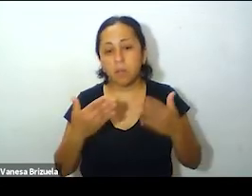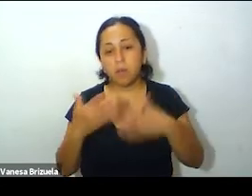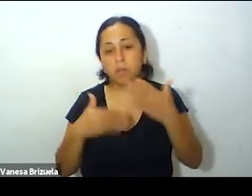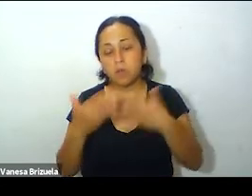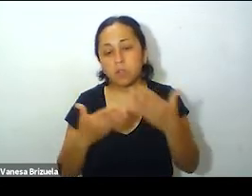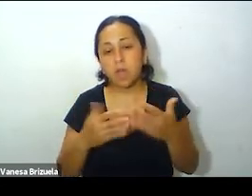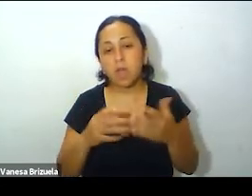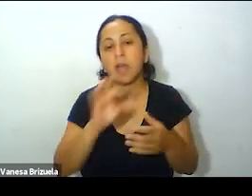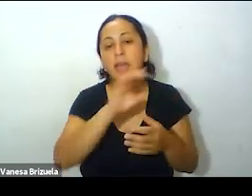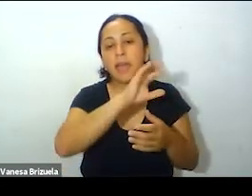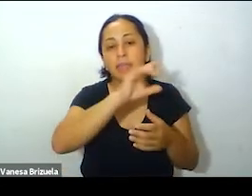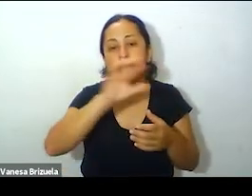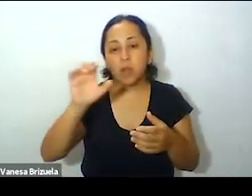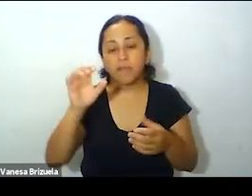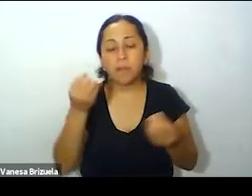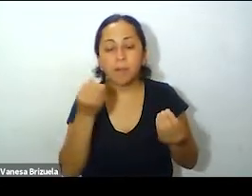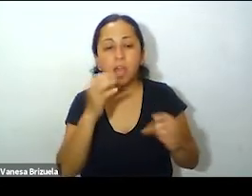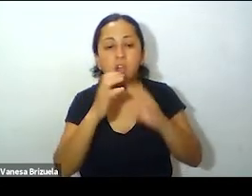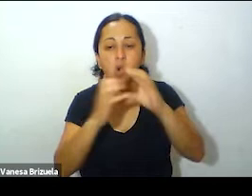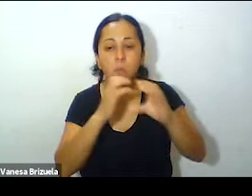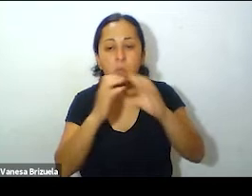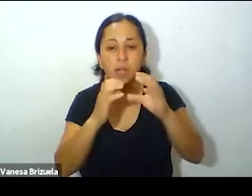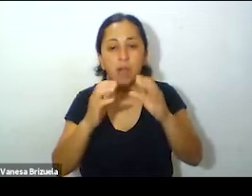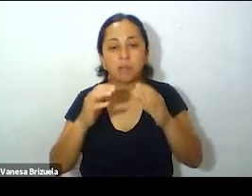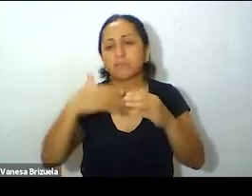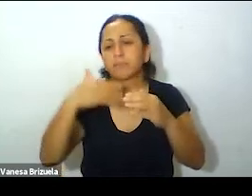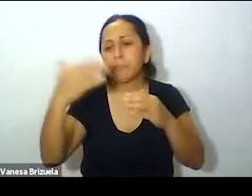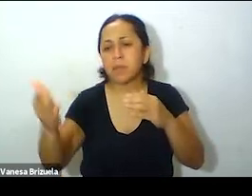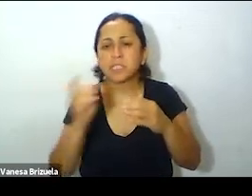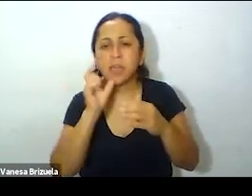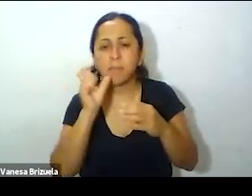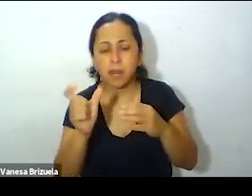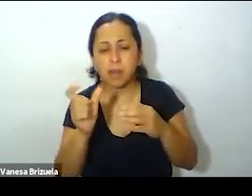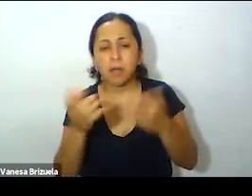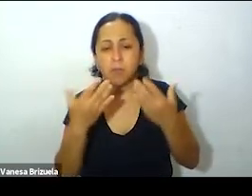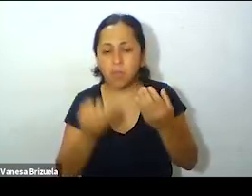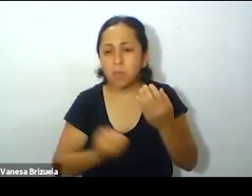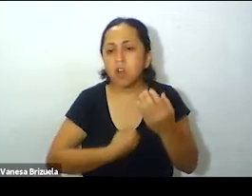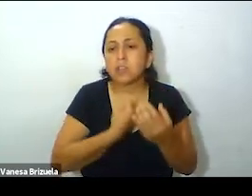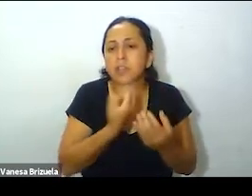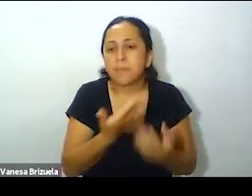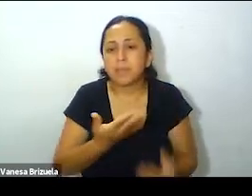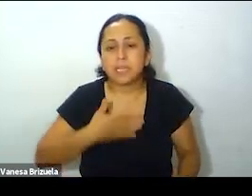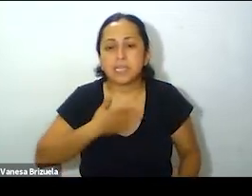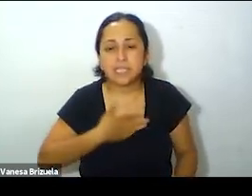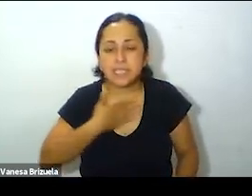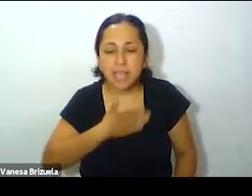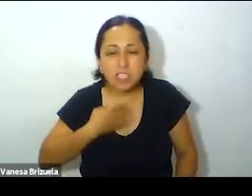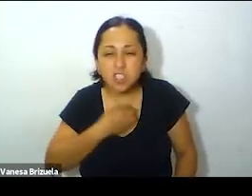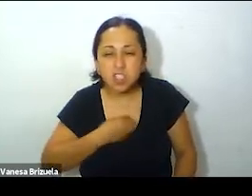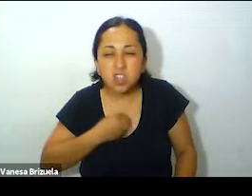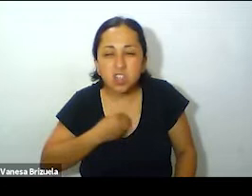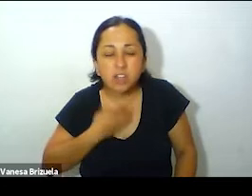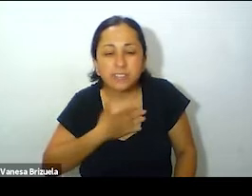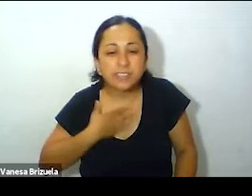Que podemos usar la tipografía para comunicar más allá de la palabra. Podemos transmitir